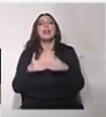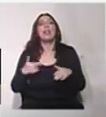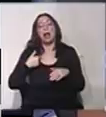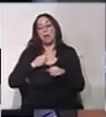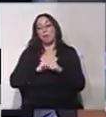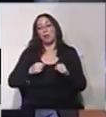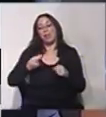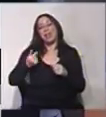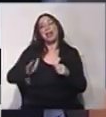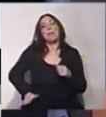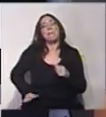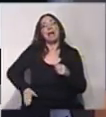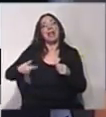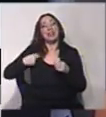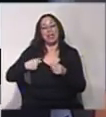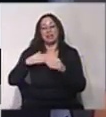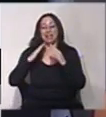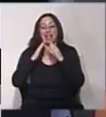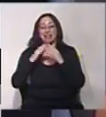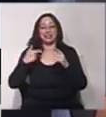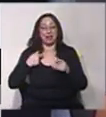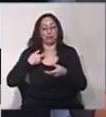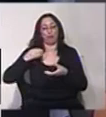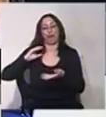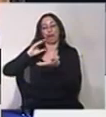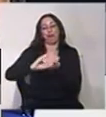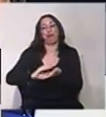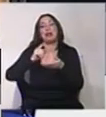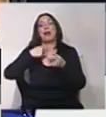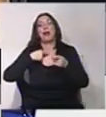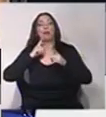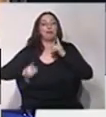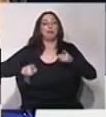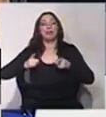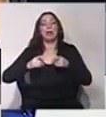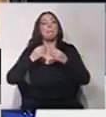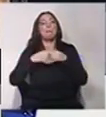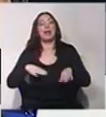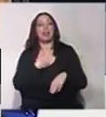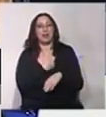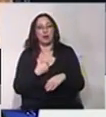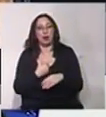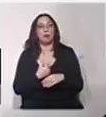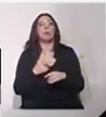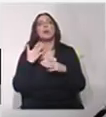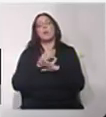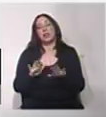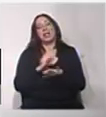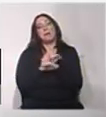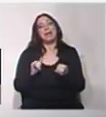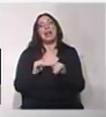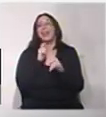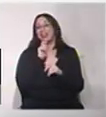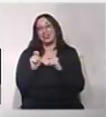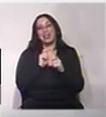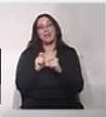proveedor. Exactamente. Y ahí hay alguna desconexión. Exactamente. Pablo, no podríamos terminar esa entrevista, ya